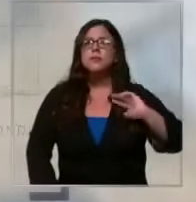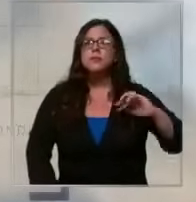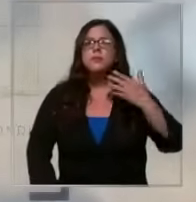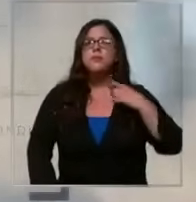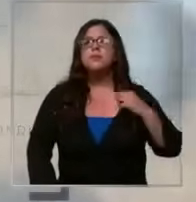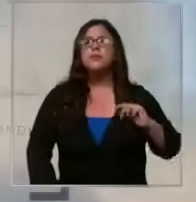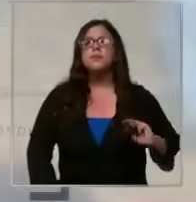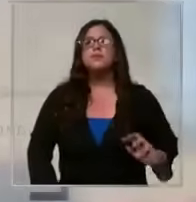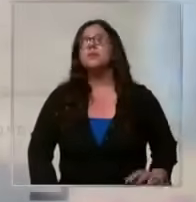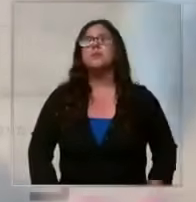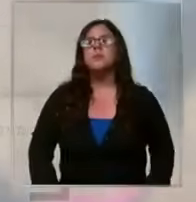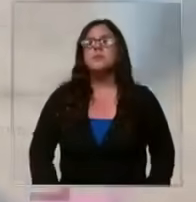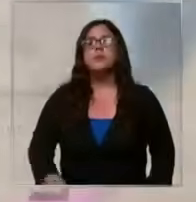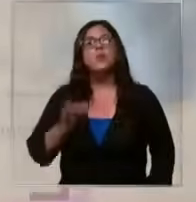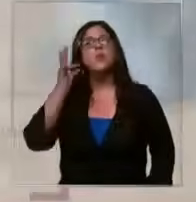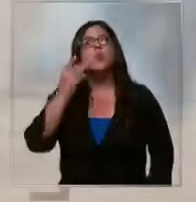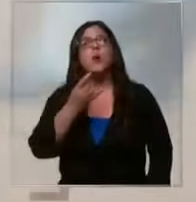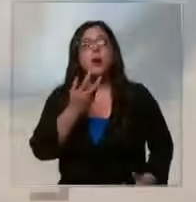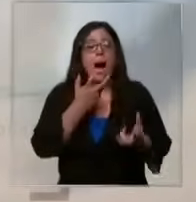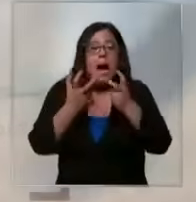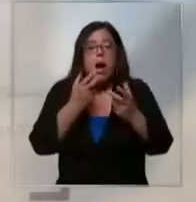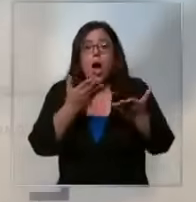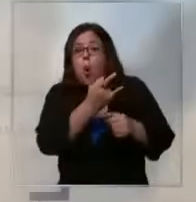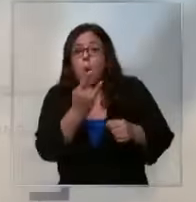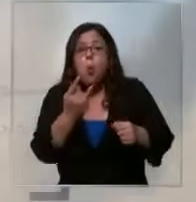¡Ay! ¡Tu zapato!